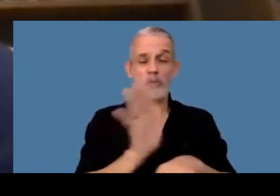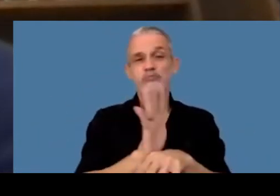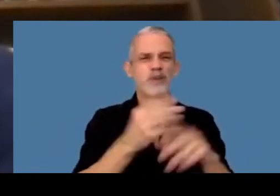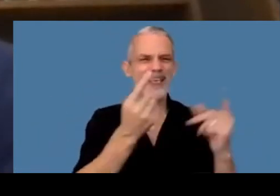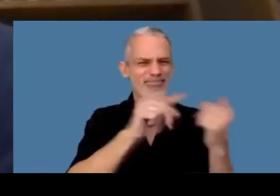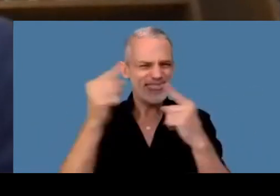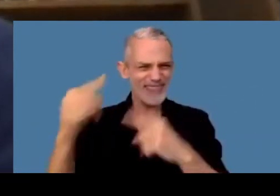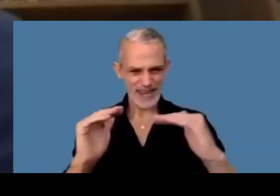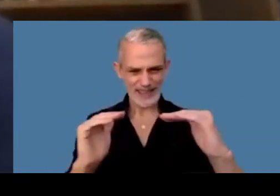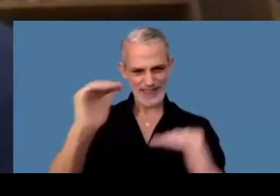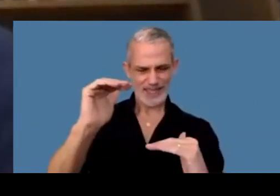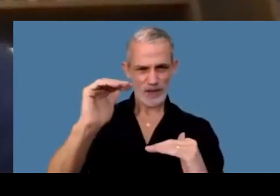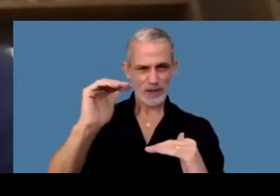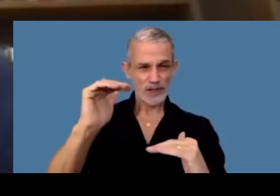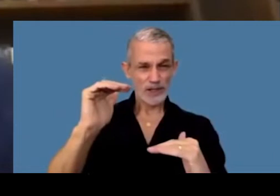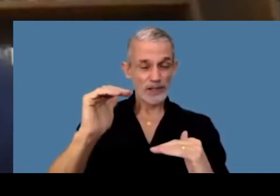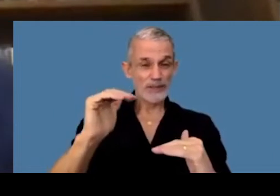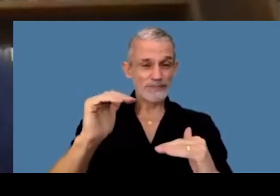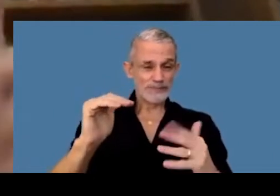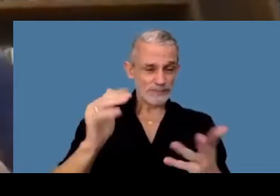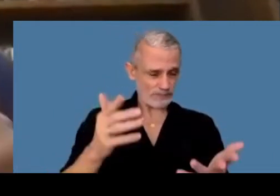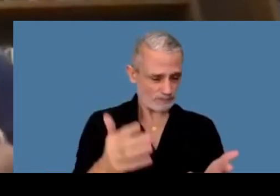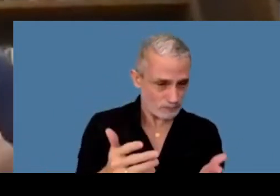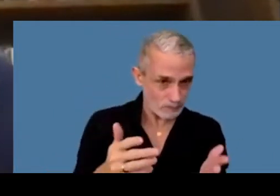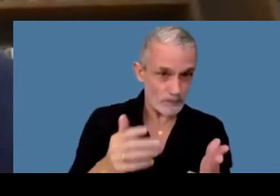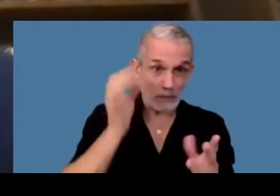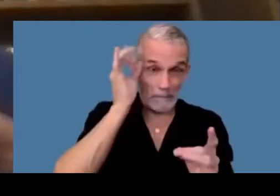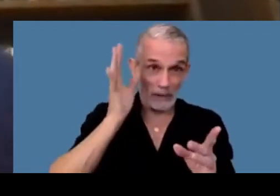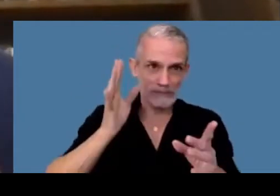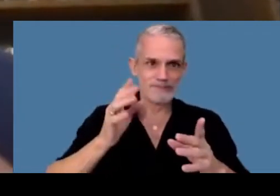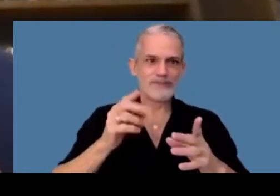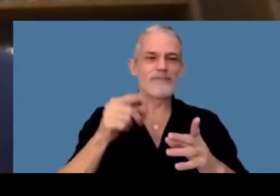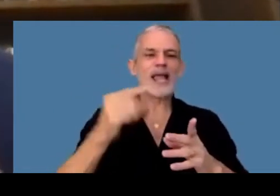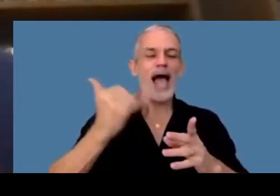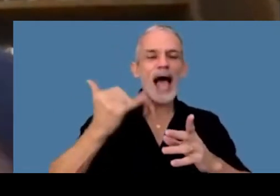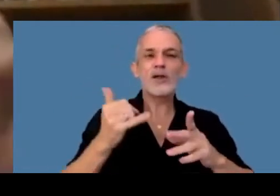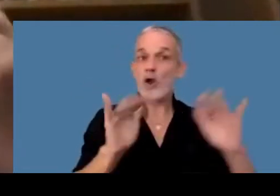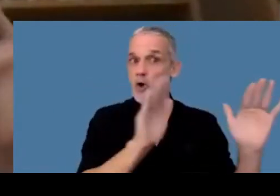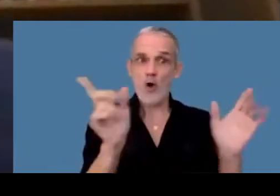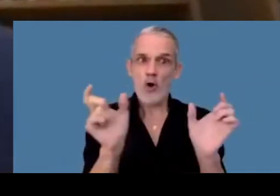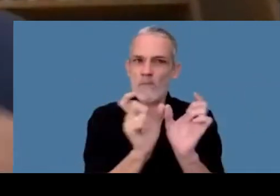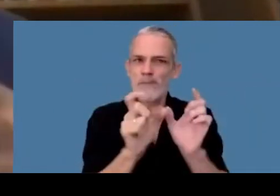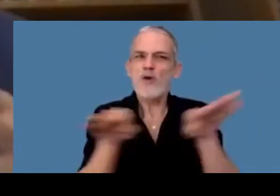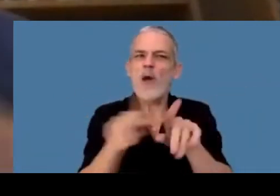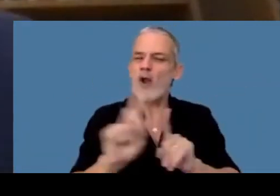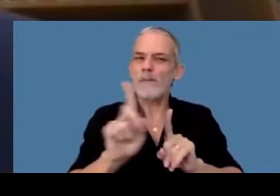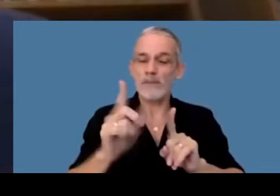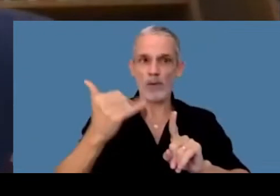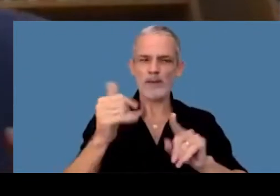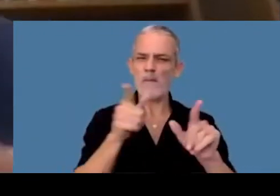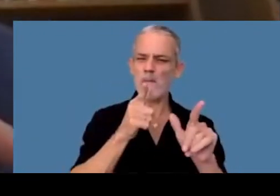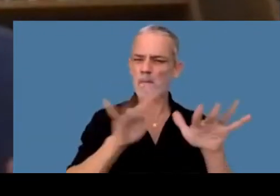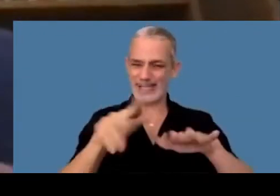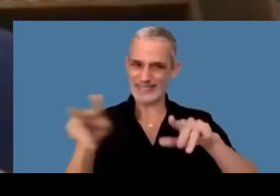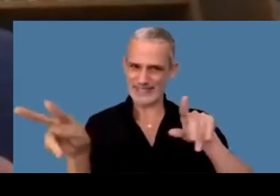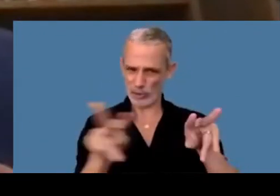un montón de semejanzas, no es lo mismo, pero tienen un montón de semejanzas. ¿Por qué? Porque muchos trabajadores,